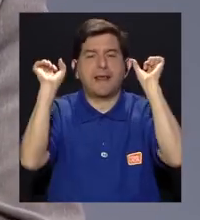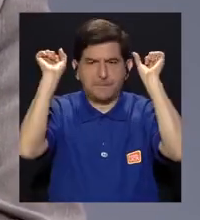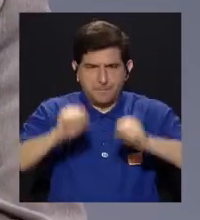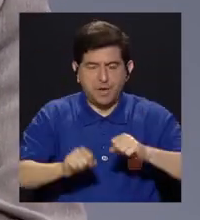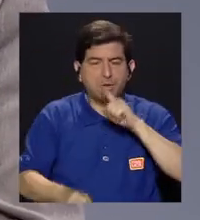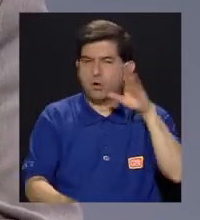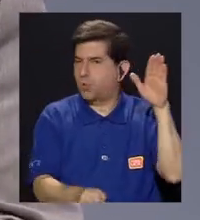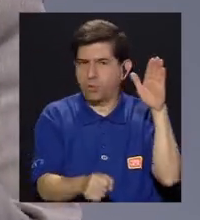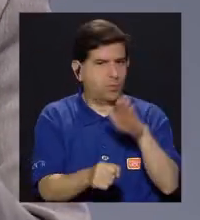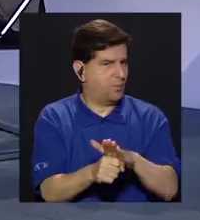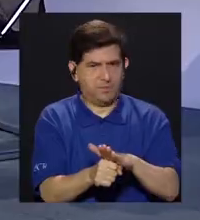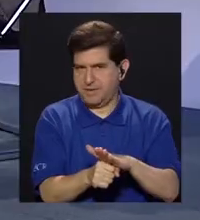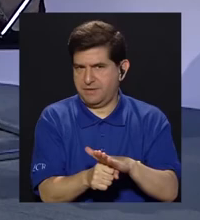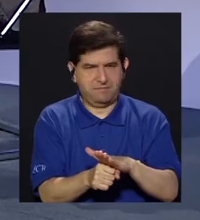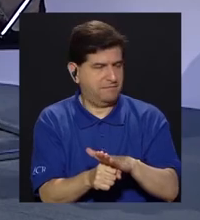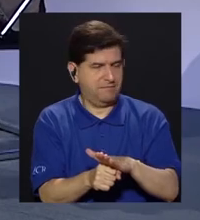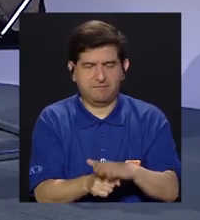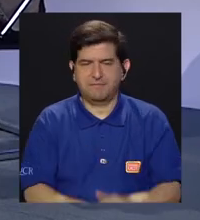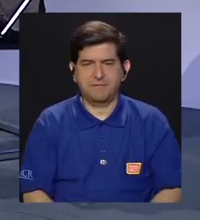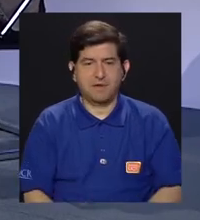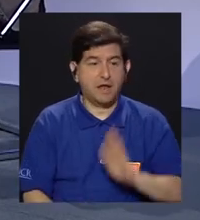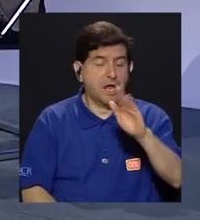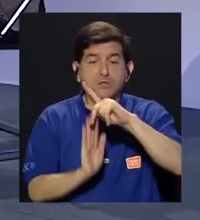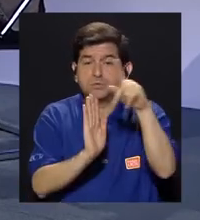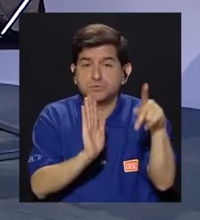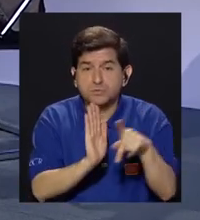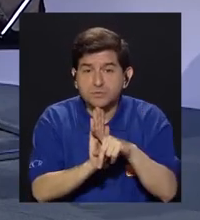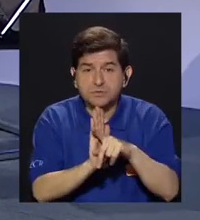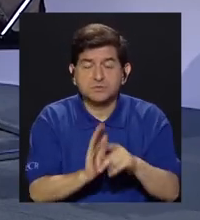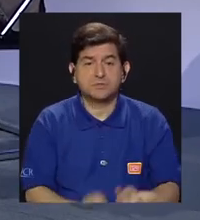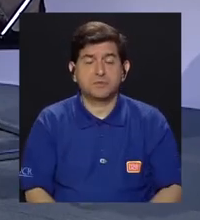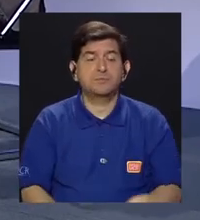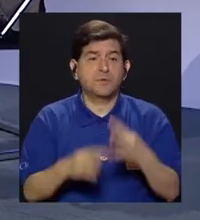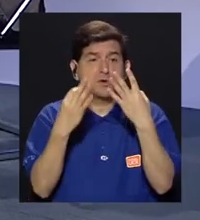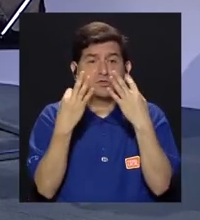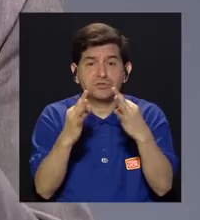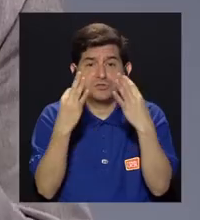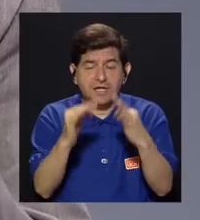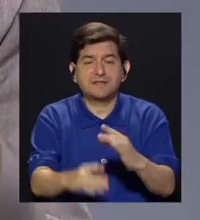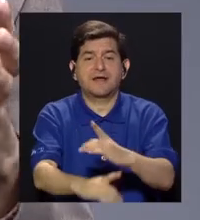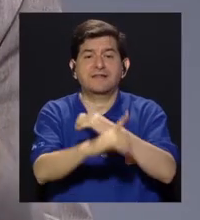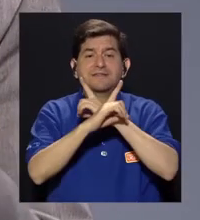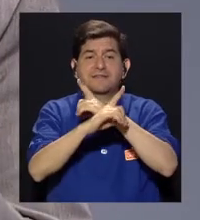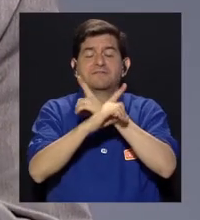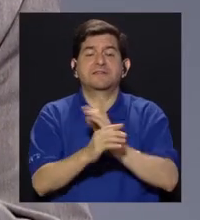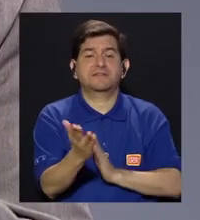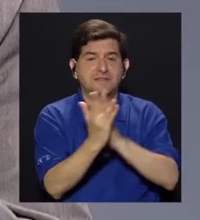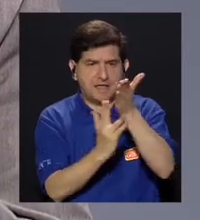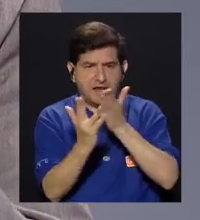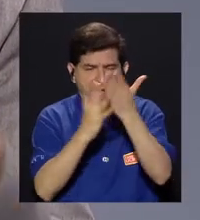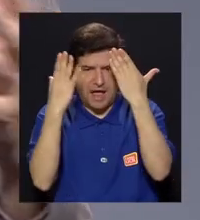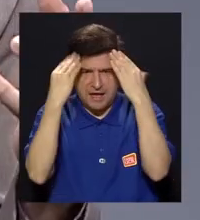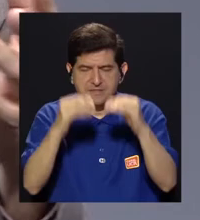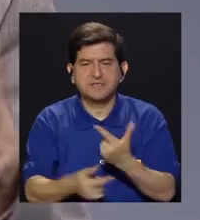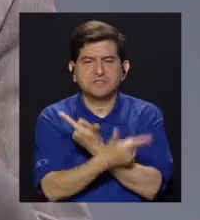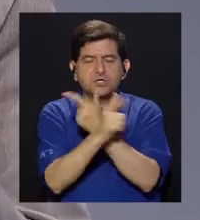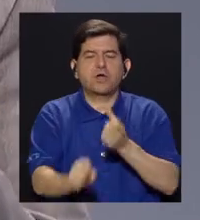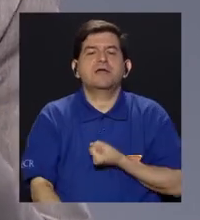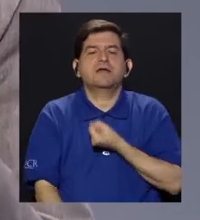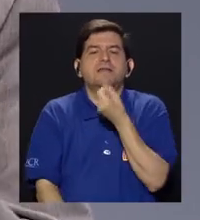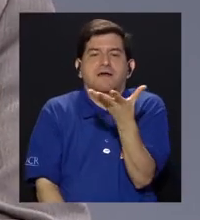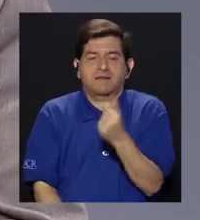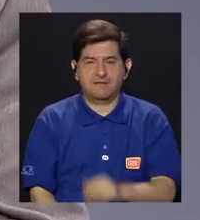apelar o podrían no cumplirlo porque dentro de sus principios está tratar de defender el acceso a la